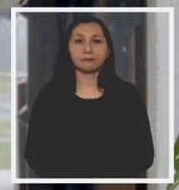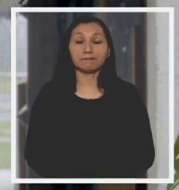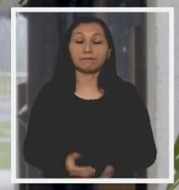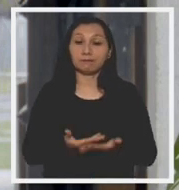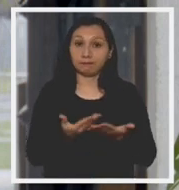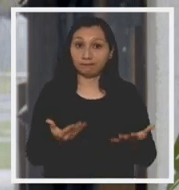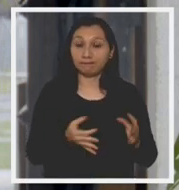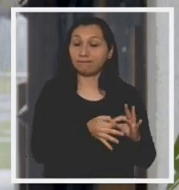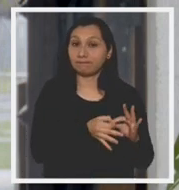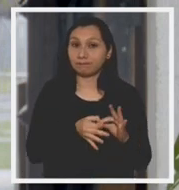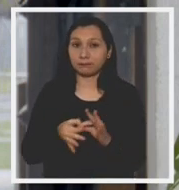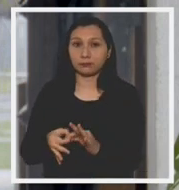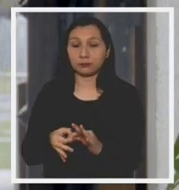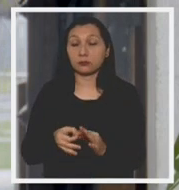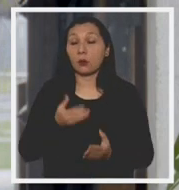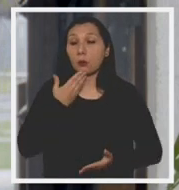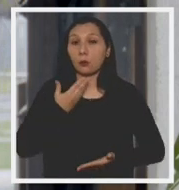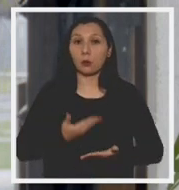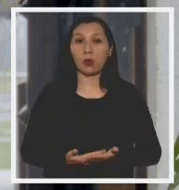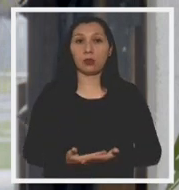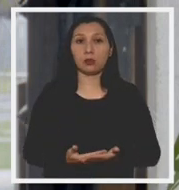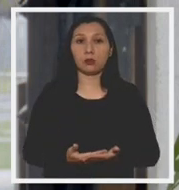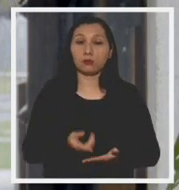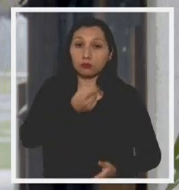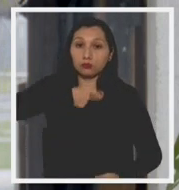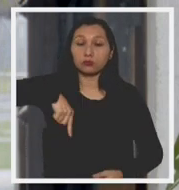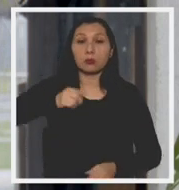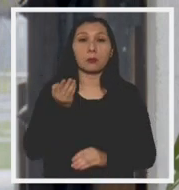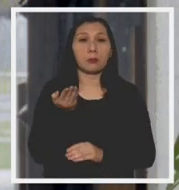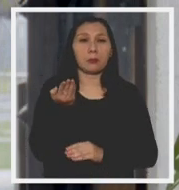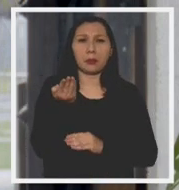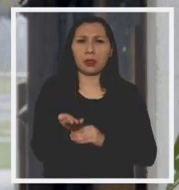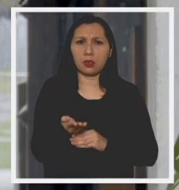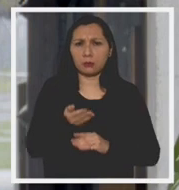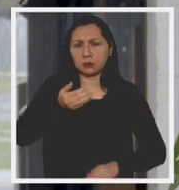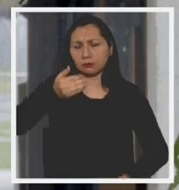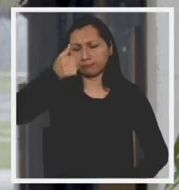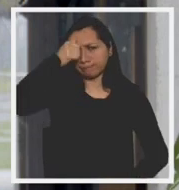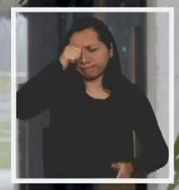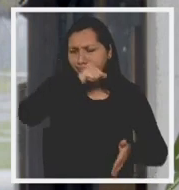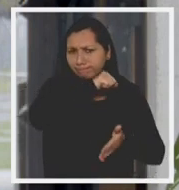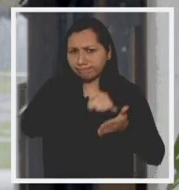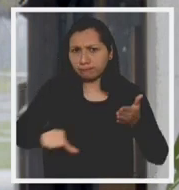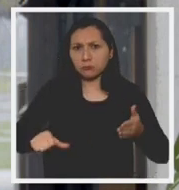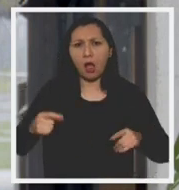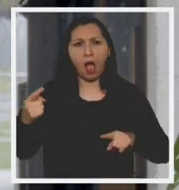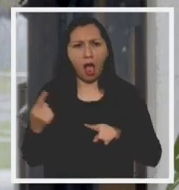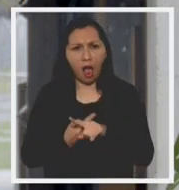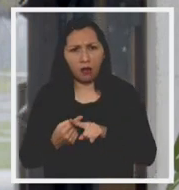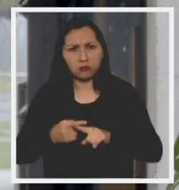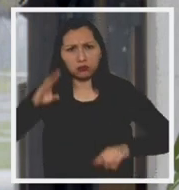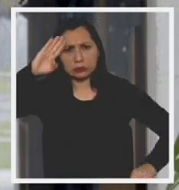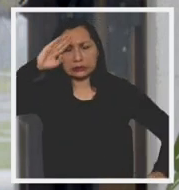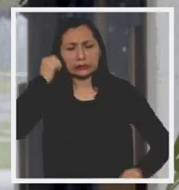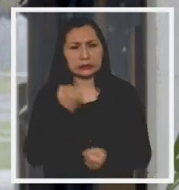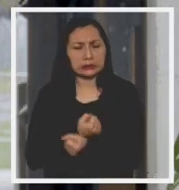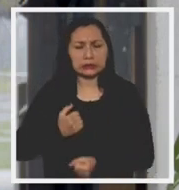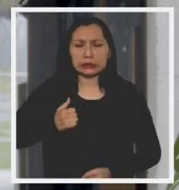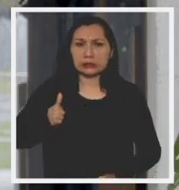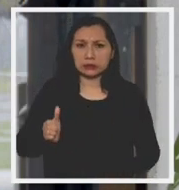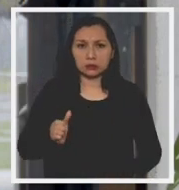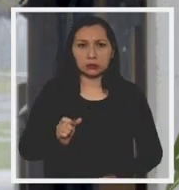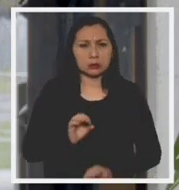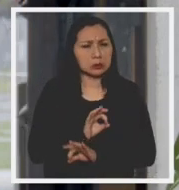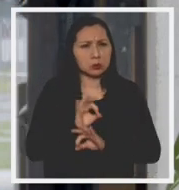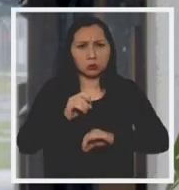Por eso, cuando pedimos sanciones contra los abusos policiales, no dejamos ni por